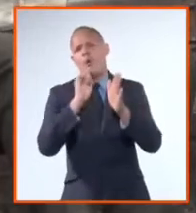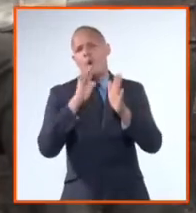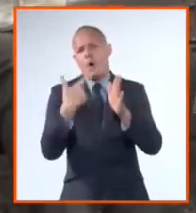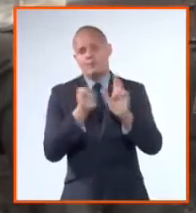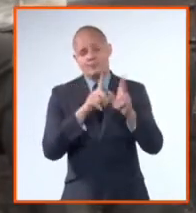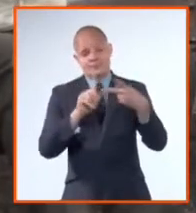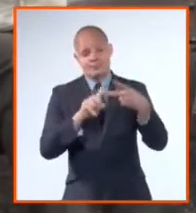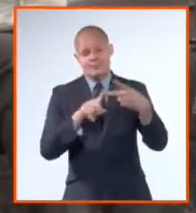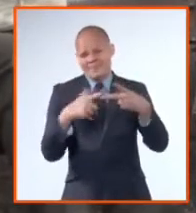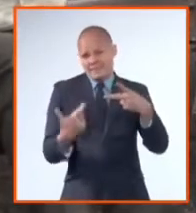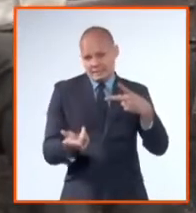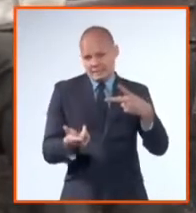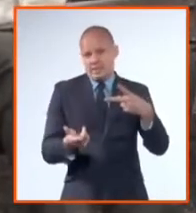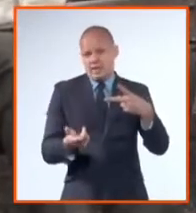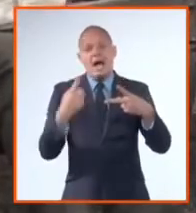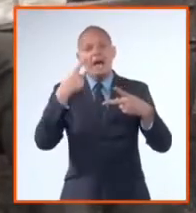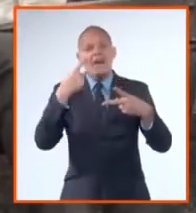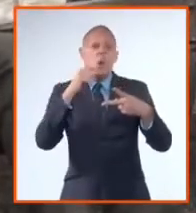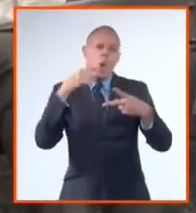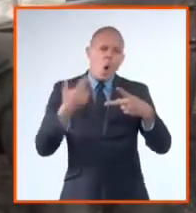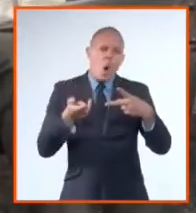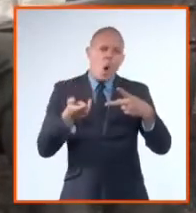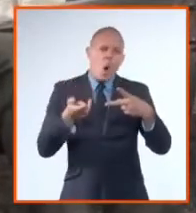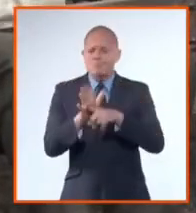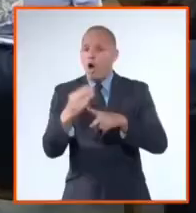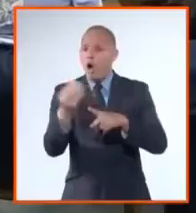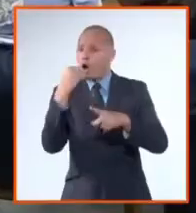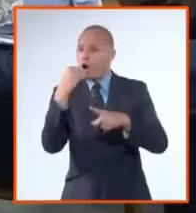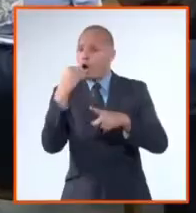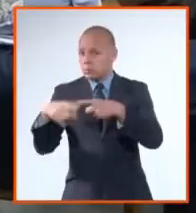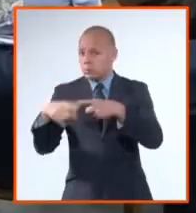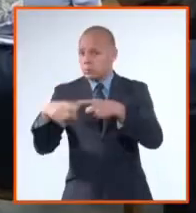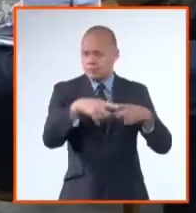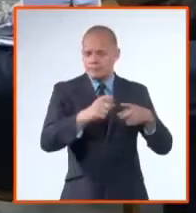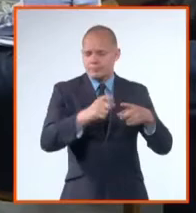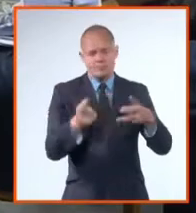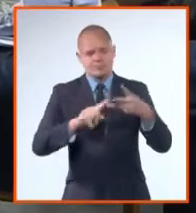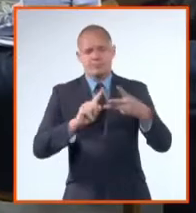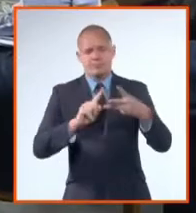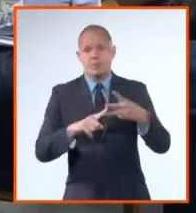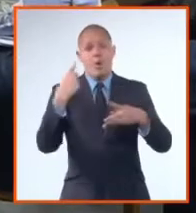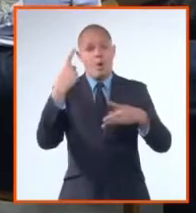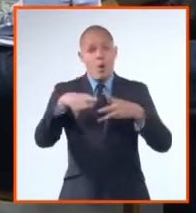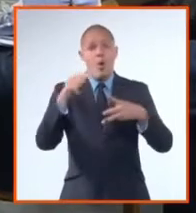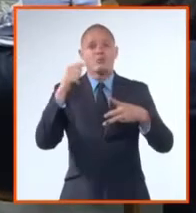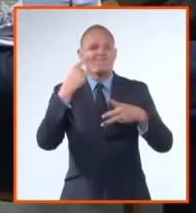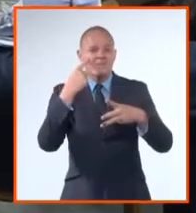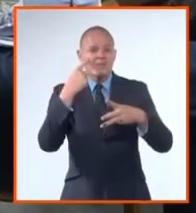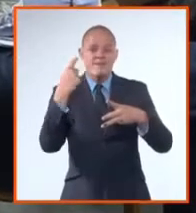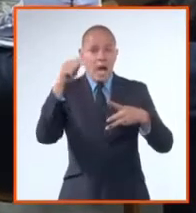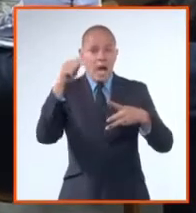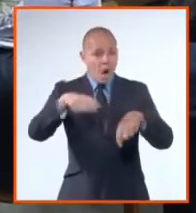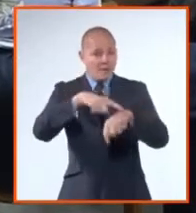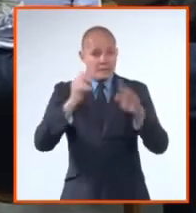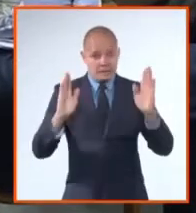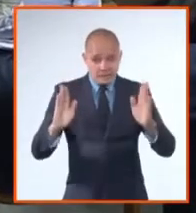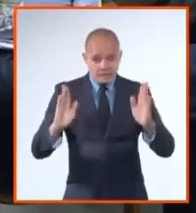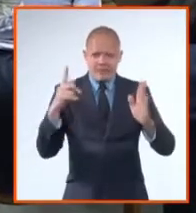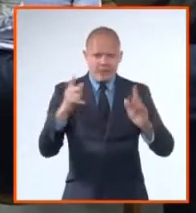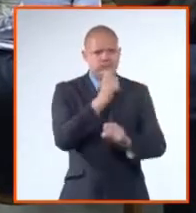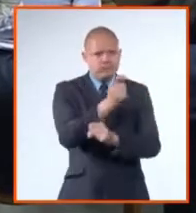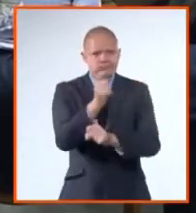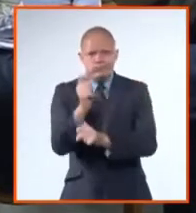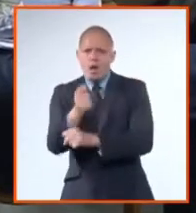soberanía alimentaria y educación nutricional. Un tercer tema relacionado con la batalla político-ideológica de estos tiempos